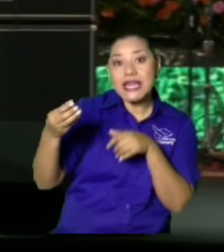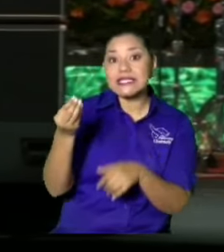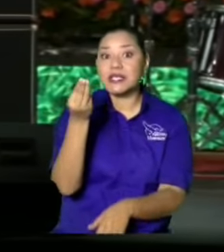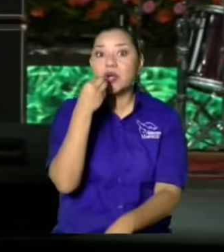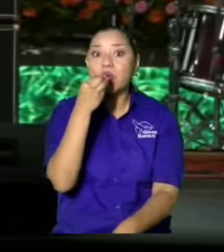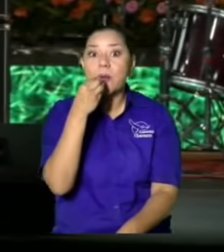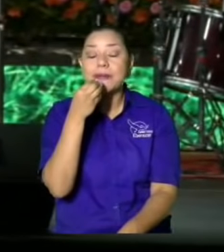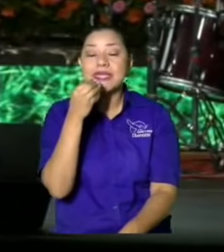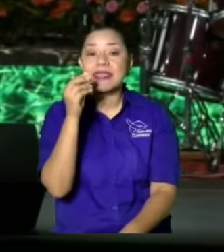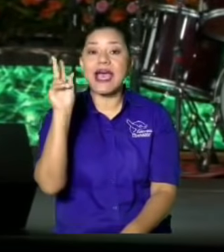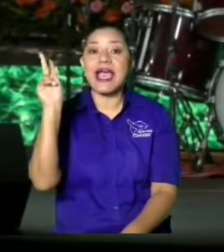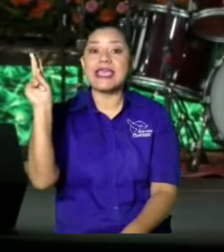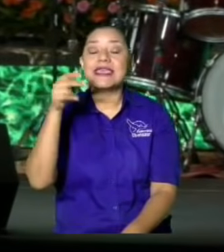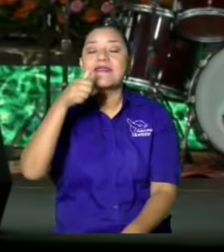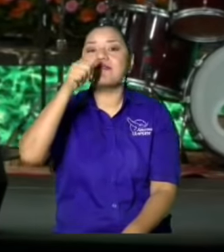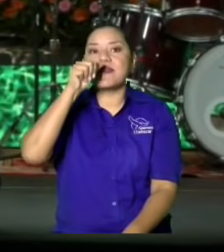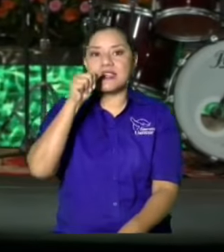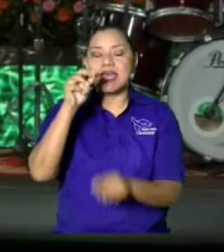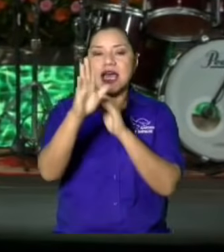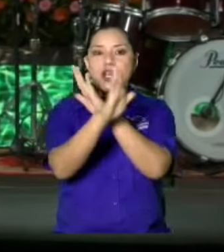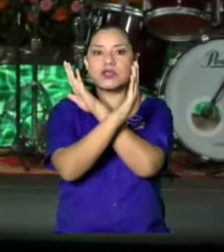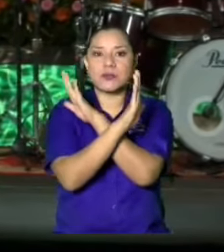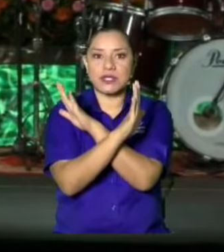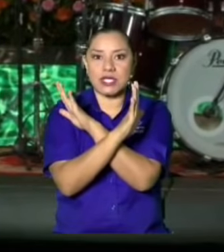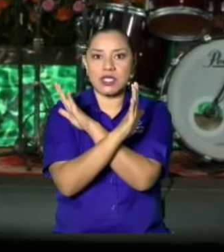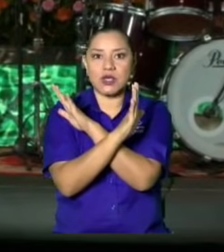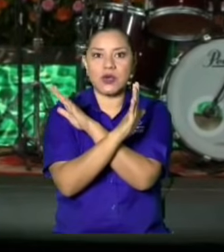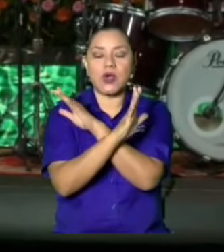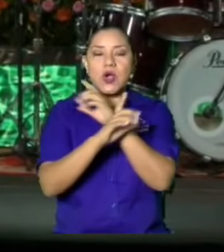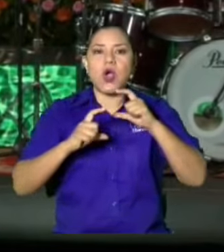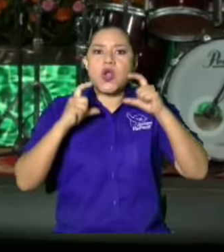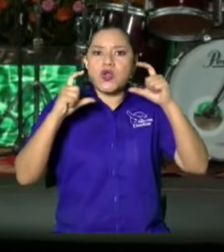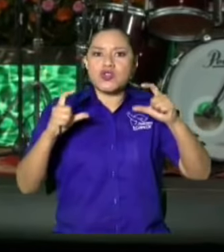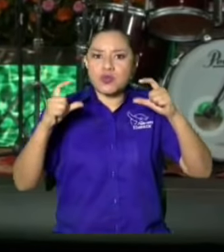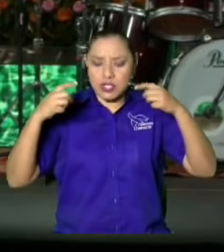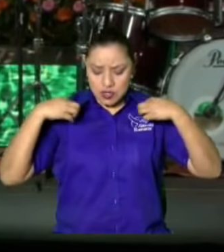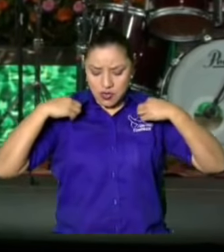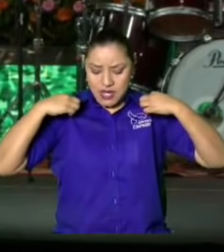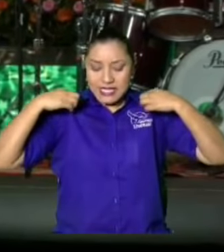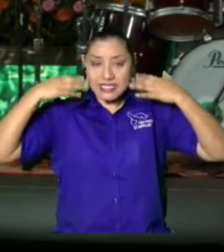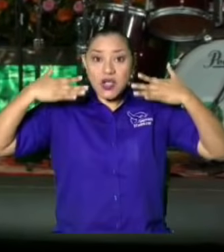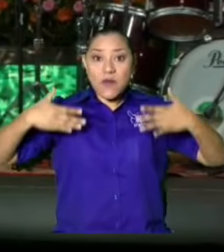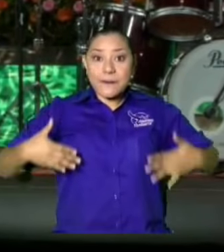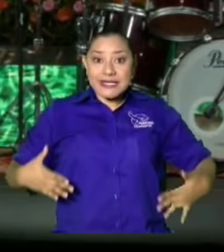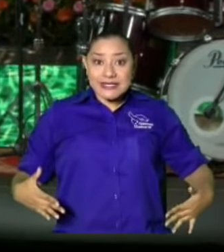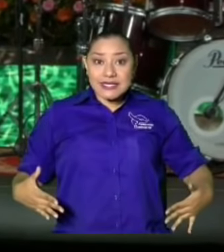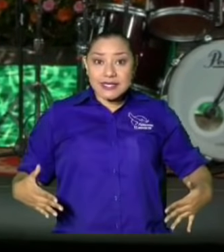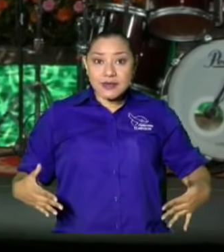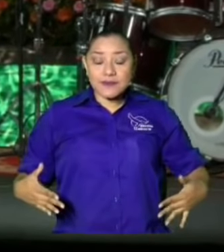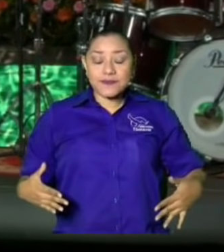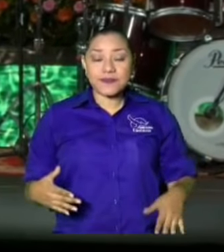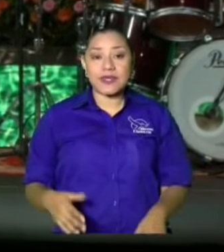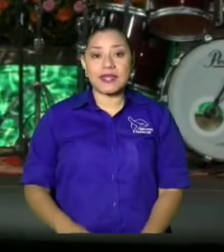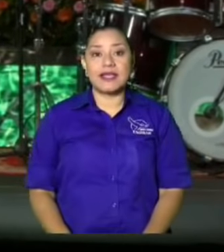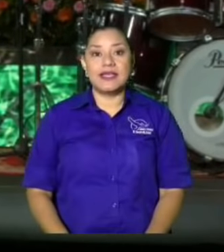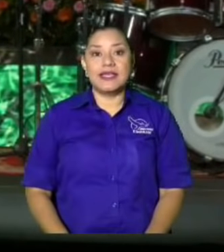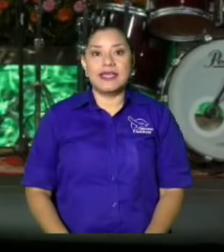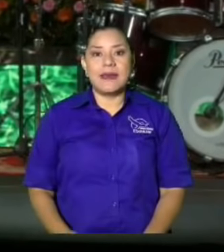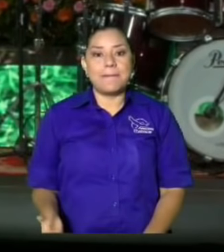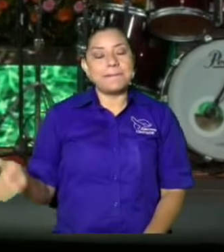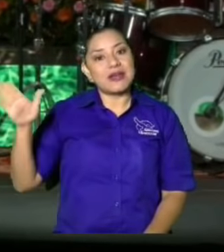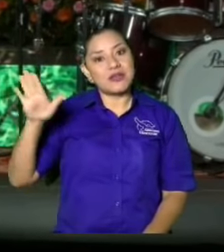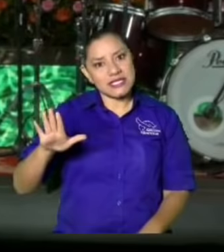desierto, los protegió, los cubrió, los vistió. Pero me llama mucho la atención que ya en los